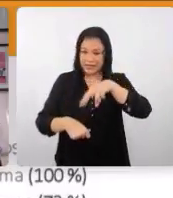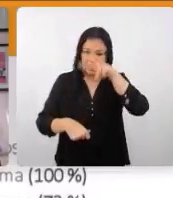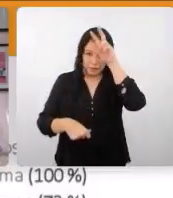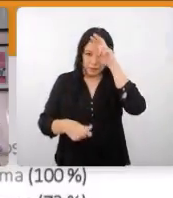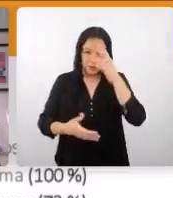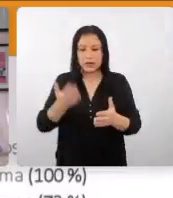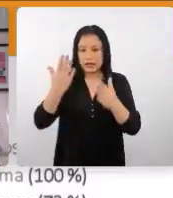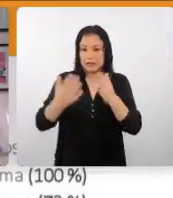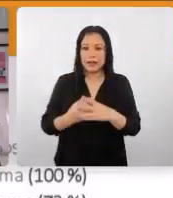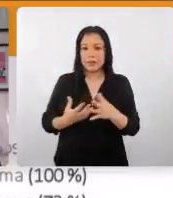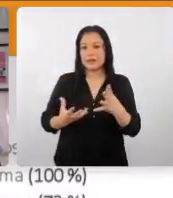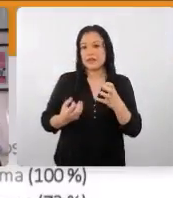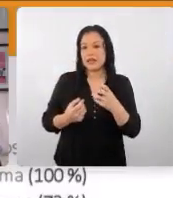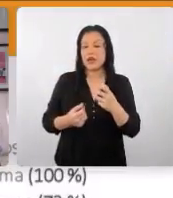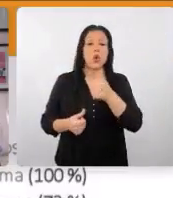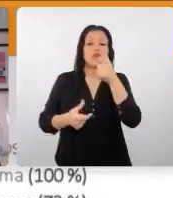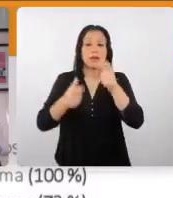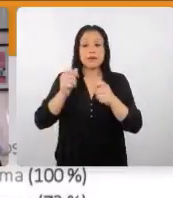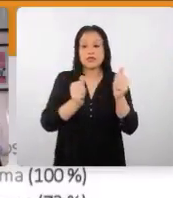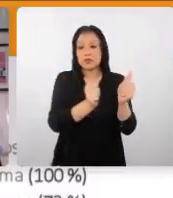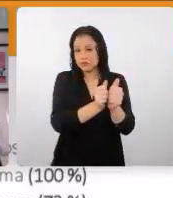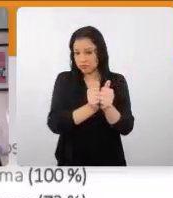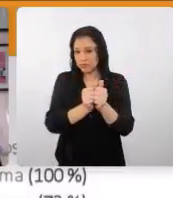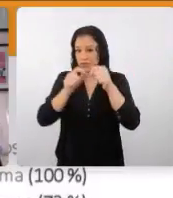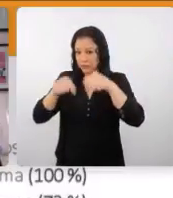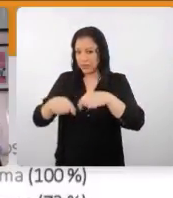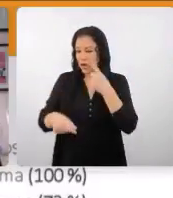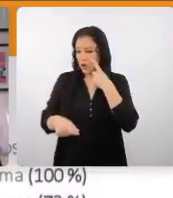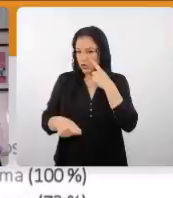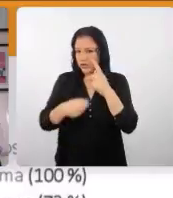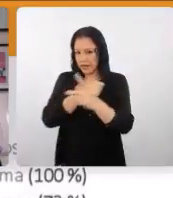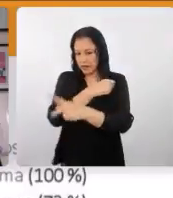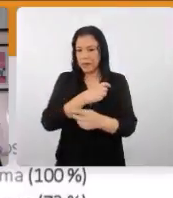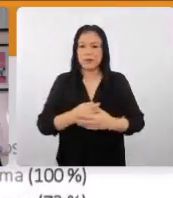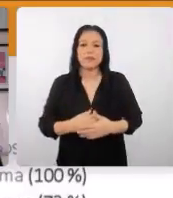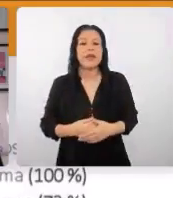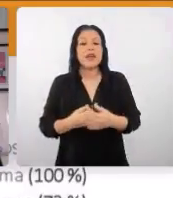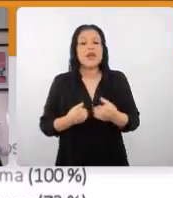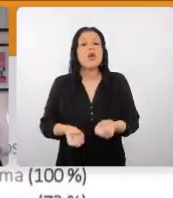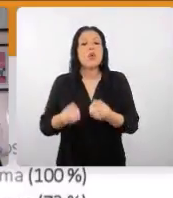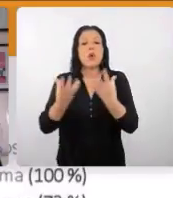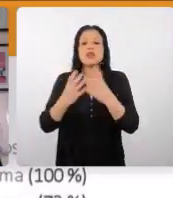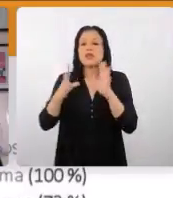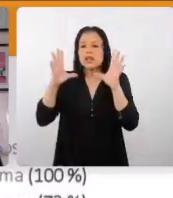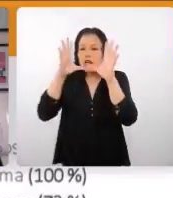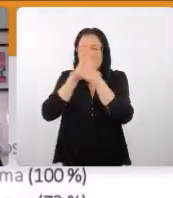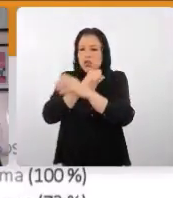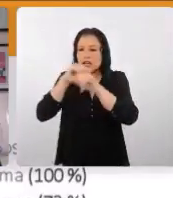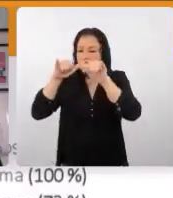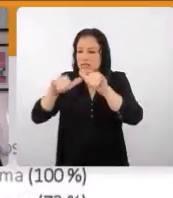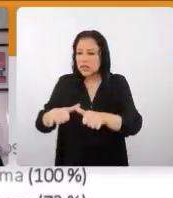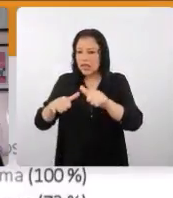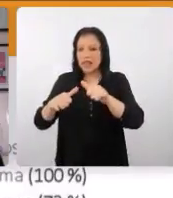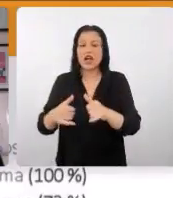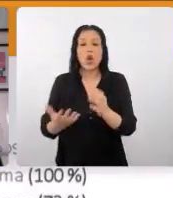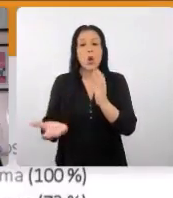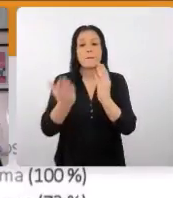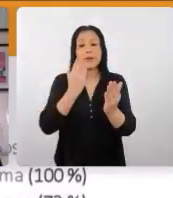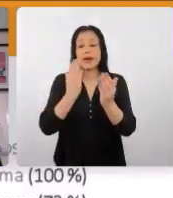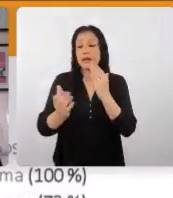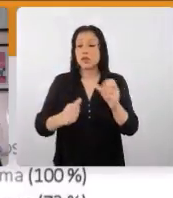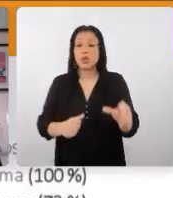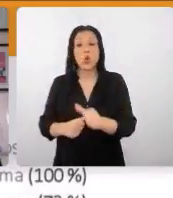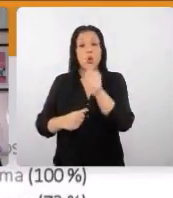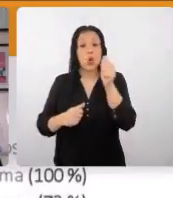trayendo a personas con él o con ella? La cantidad de noches promedio es bastante alta en comparación